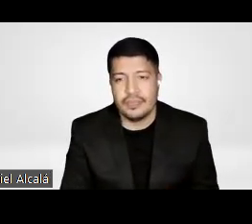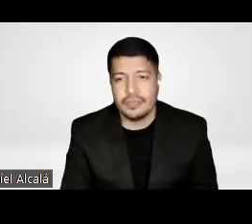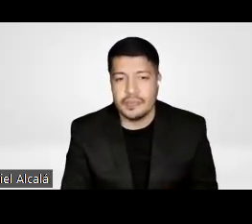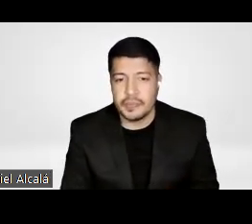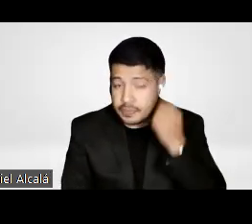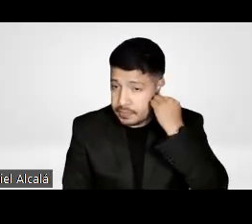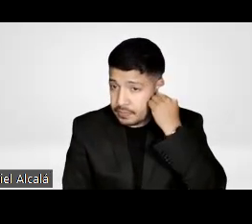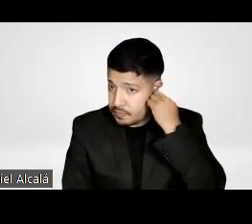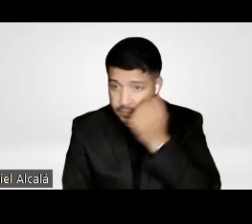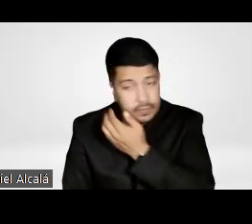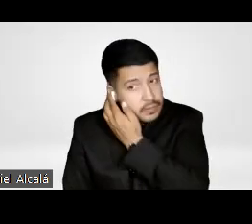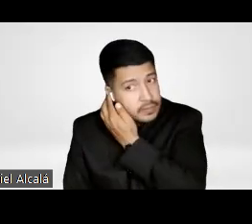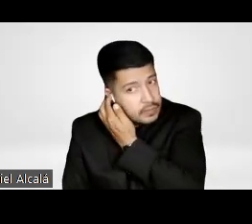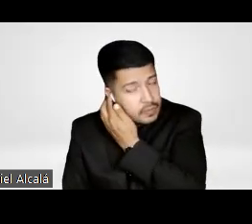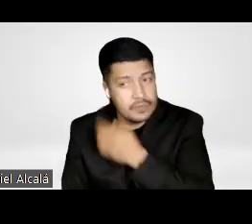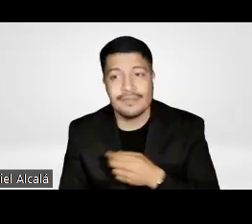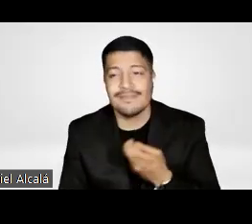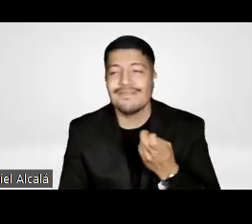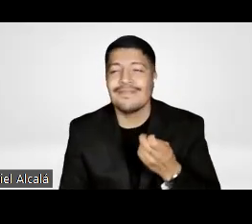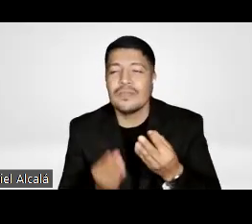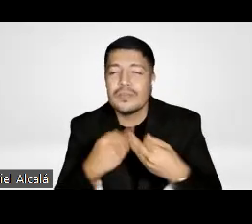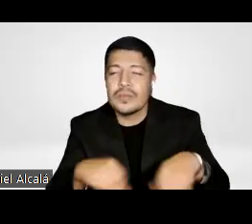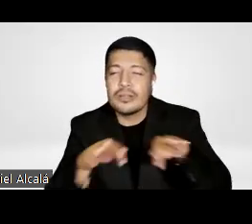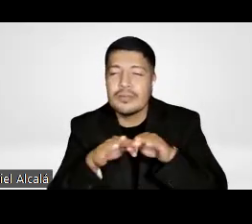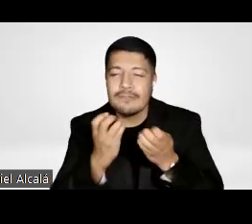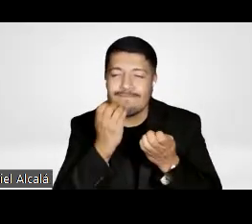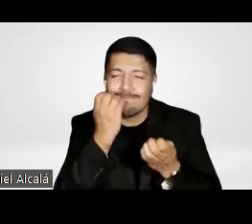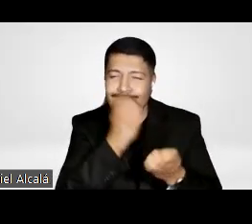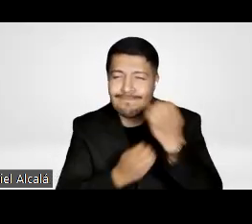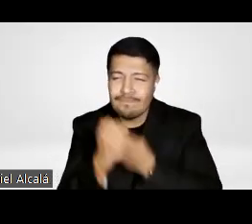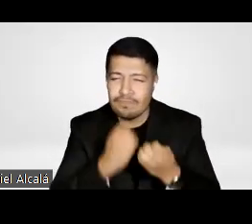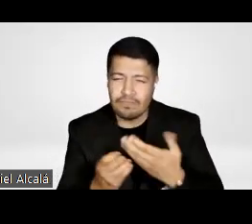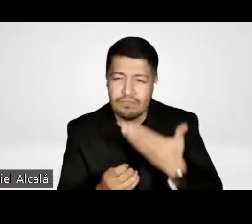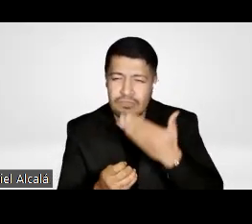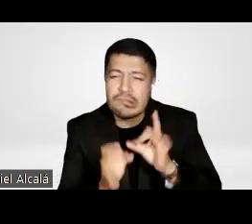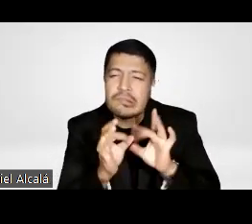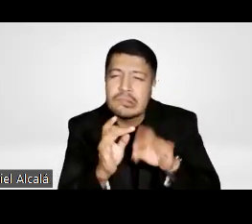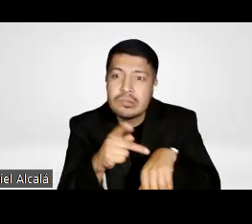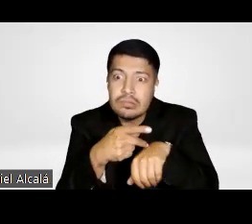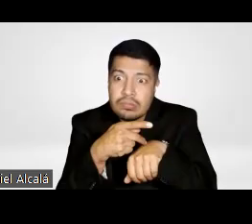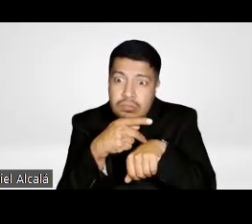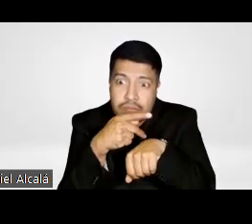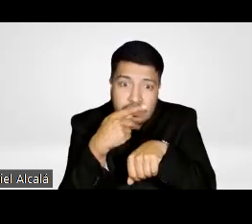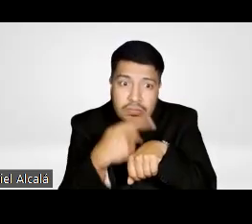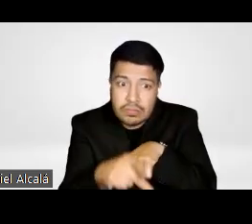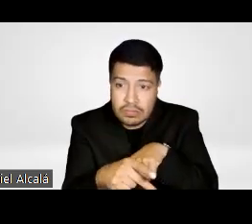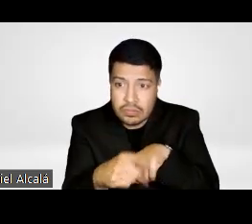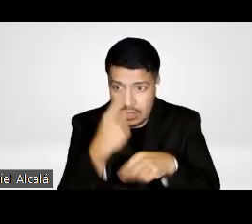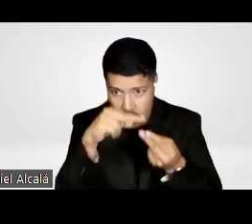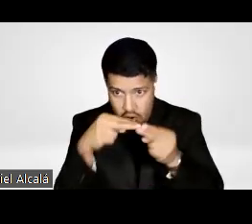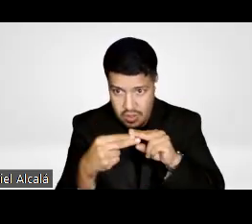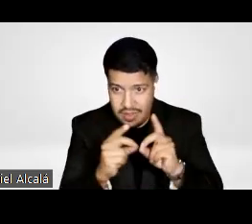De aquí la importancia de hacer estos diagnósticos. El riesgo para presentar alteraciones en el neurodesarrollo permite